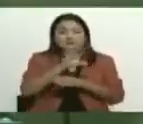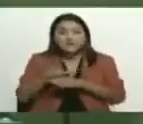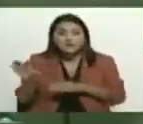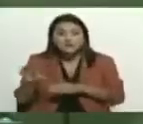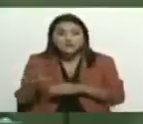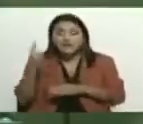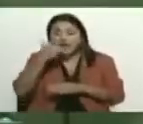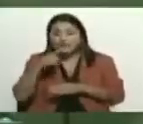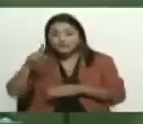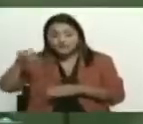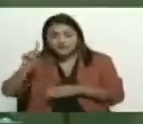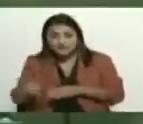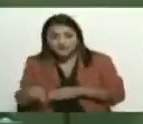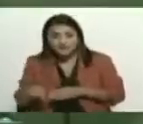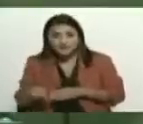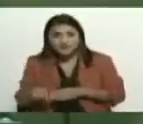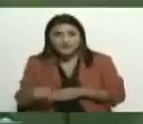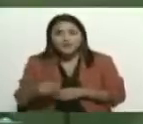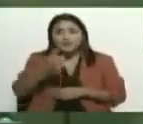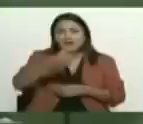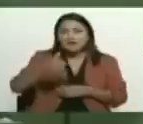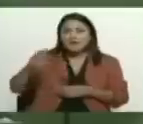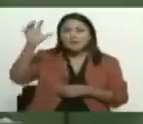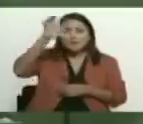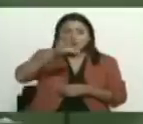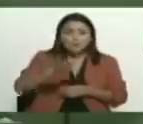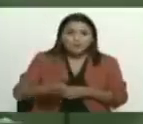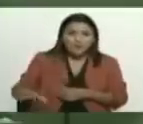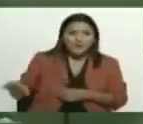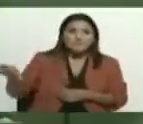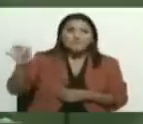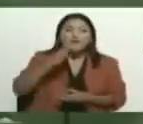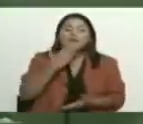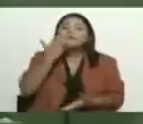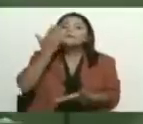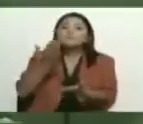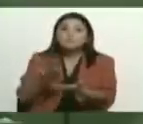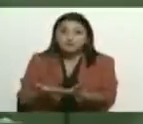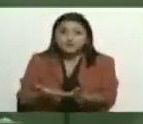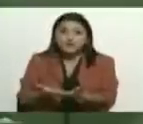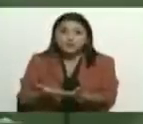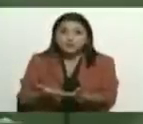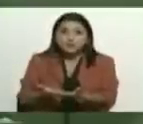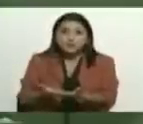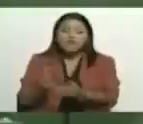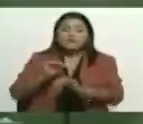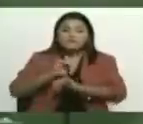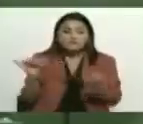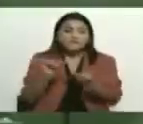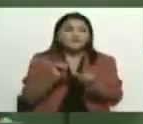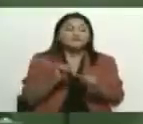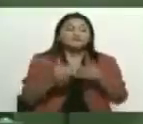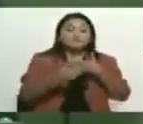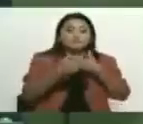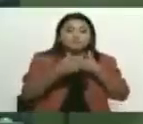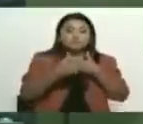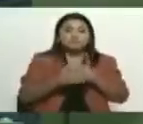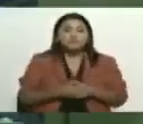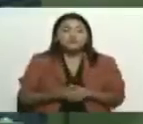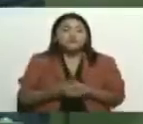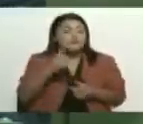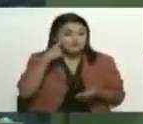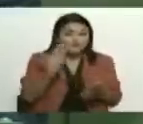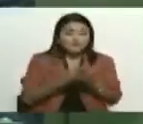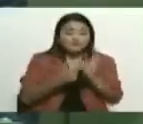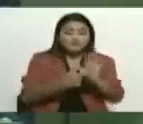África Austral y a cada uno de los países que en esta misma sala han exigido el levantamiento de las sanciones, lo cual demuestra que Venezuela